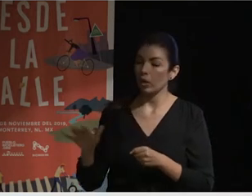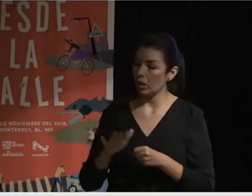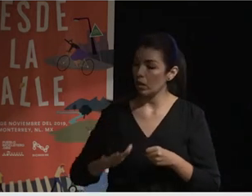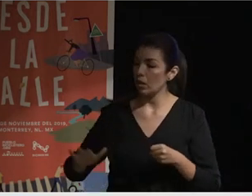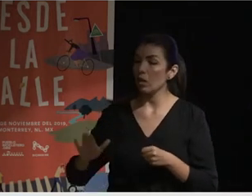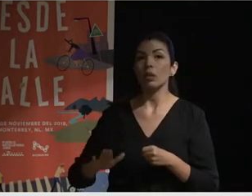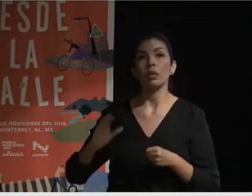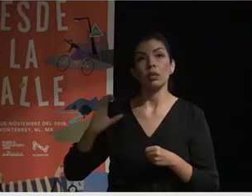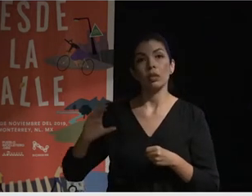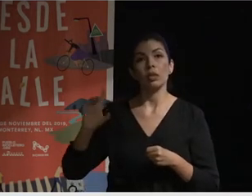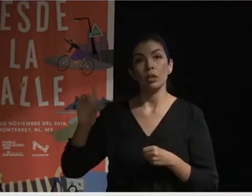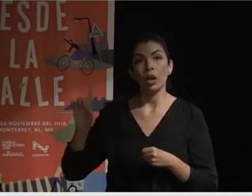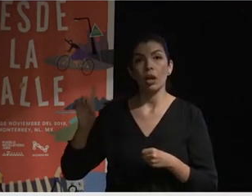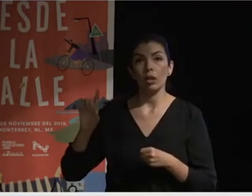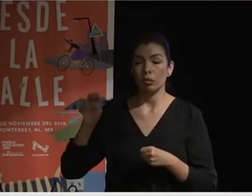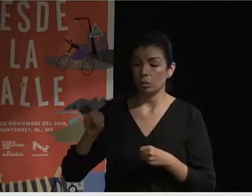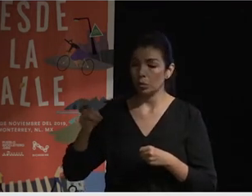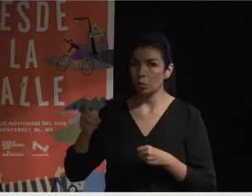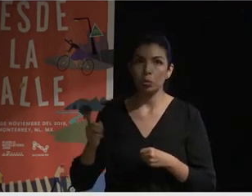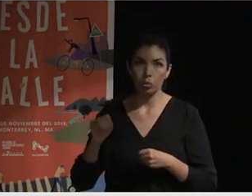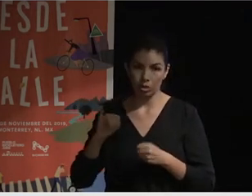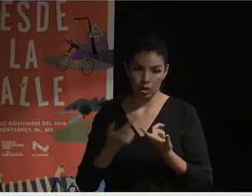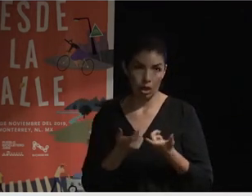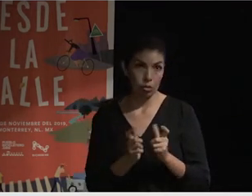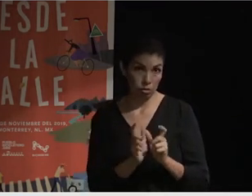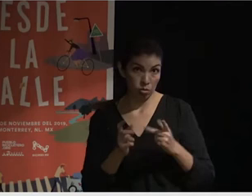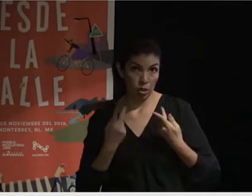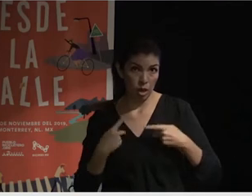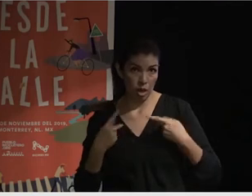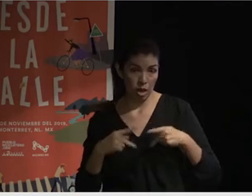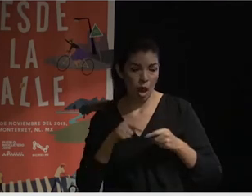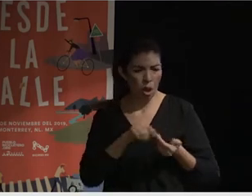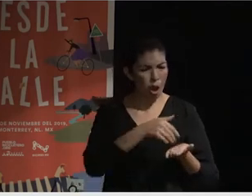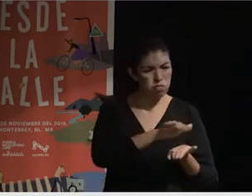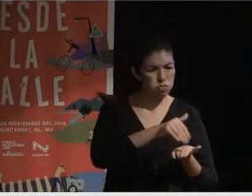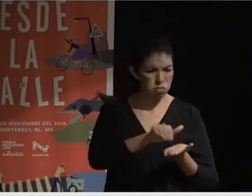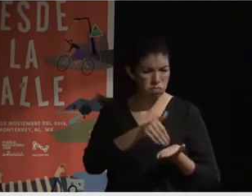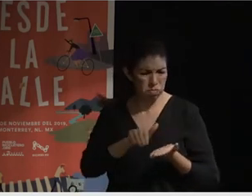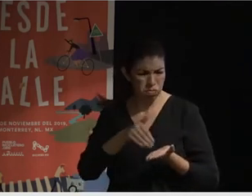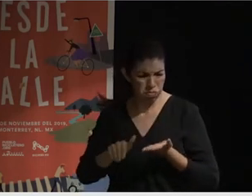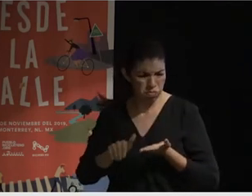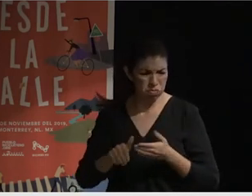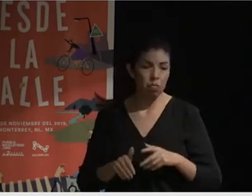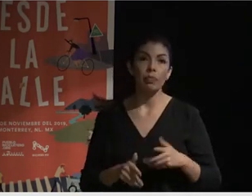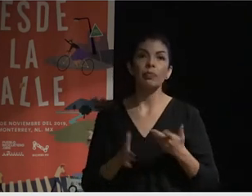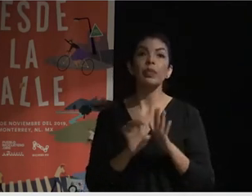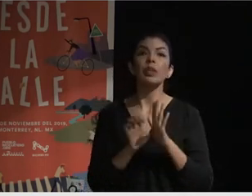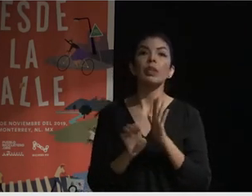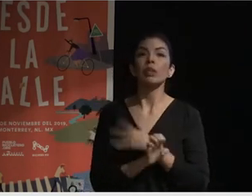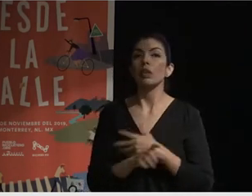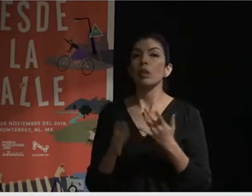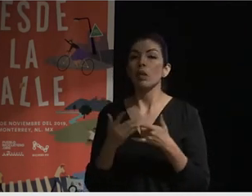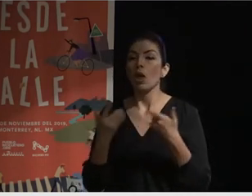se ha mediatizado mucho, de hecho con el caso del Trevi hay muchos otros casos detrás. En el caso del Trevi es bien interesante